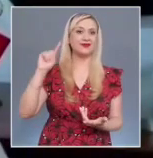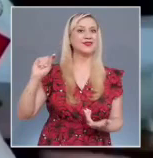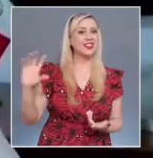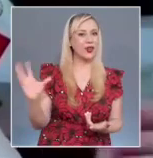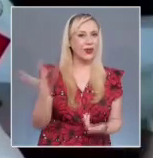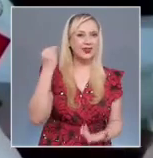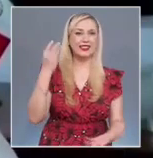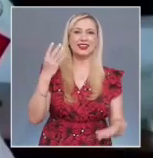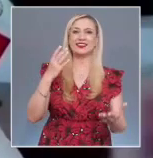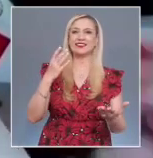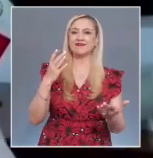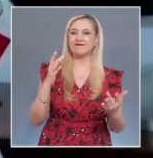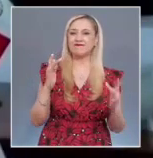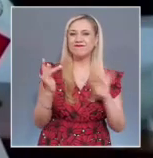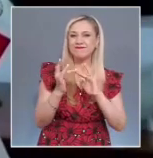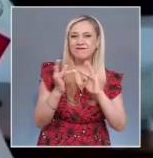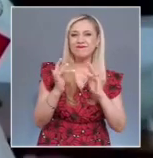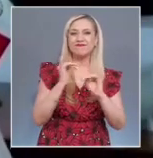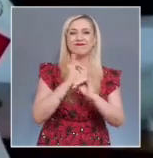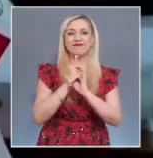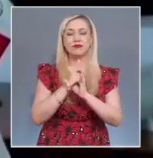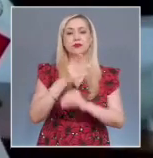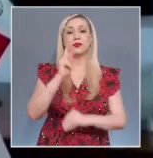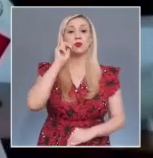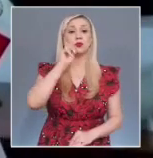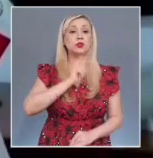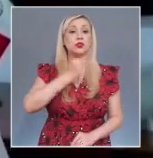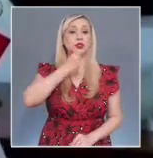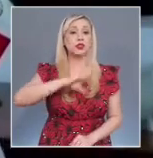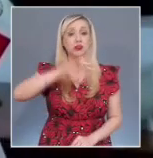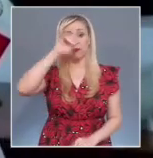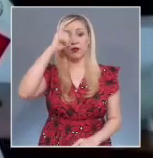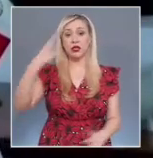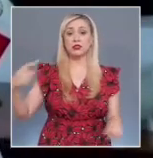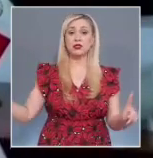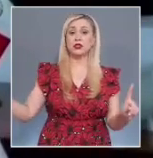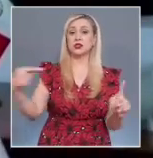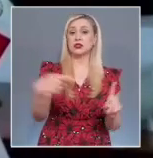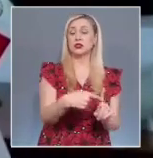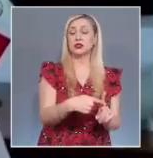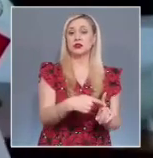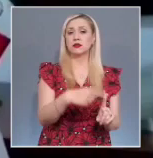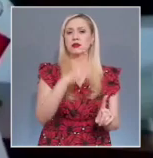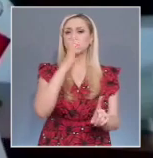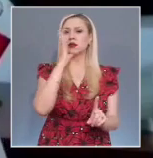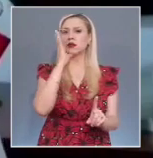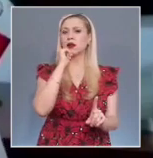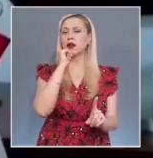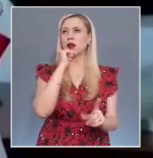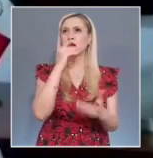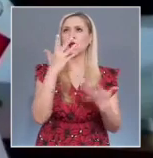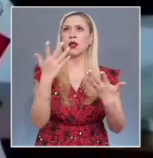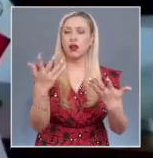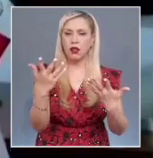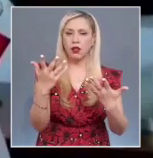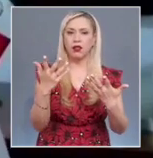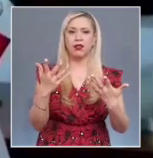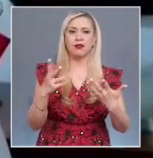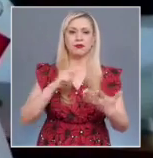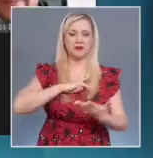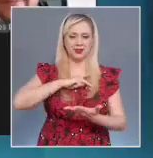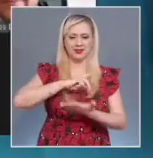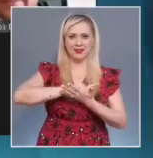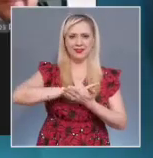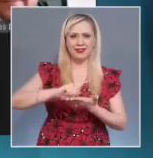estas violencias hacia mujeres y niñas, haciendo que esto impida su desarrollo, su pleno disfrute de sus derechos y su